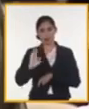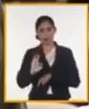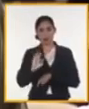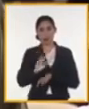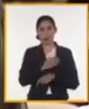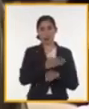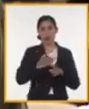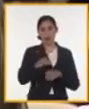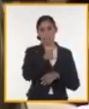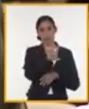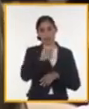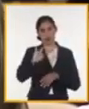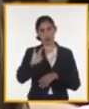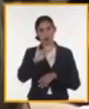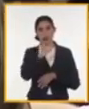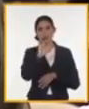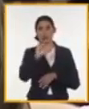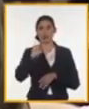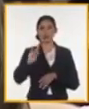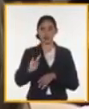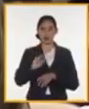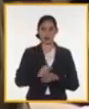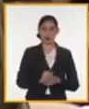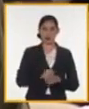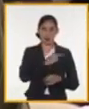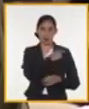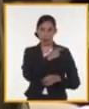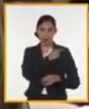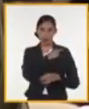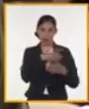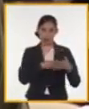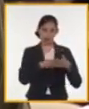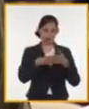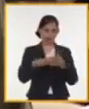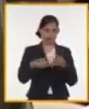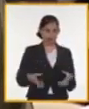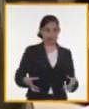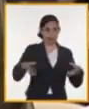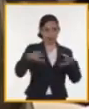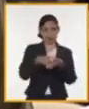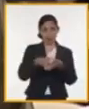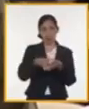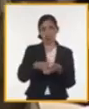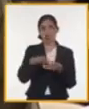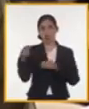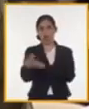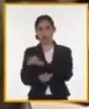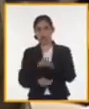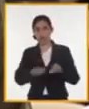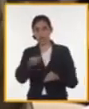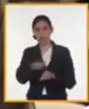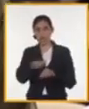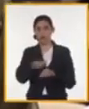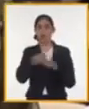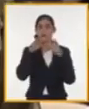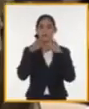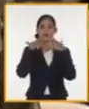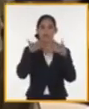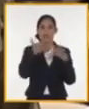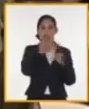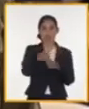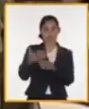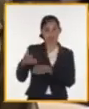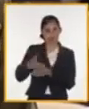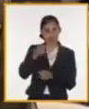1989, desempeñándose como jefe de pelotón. Ha sido promovido gradualmente, asumiendo diversos